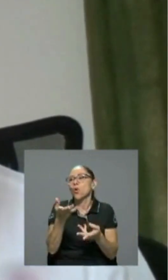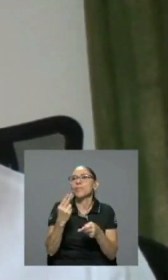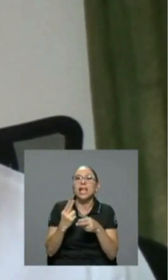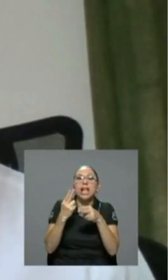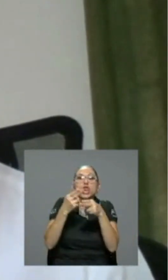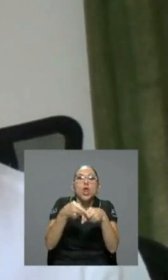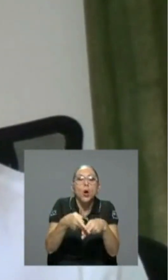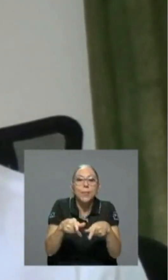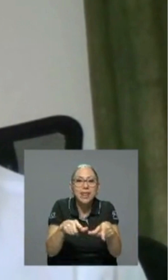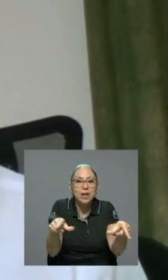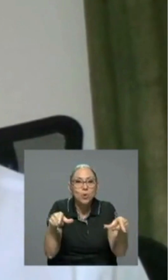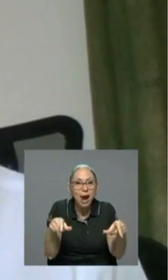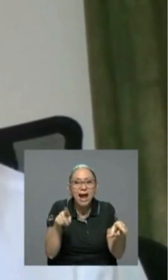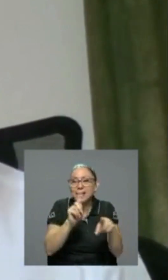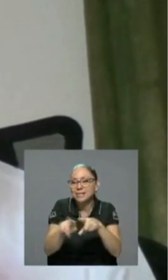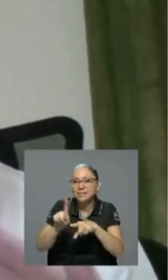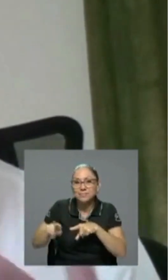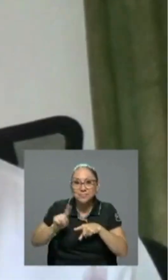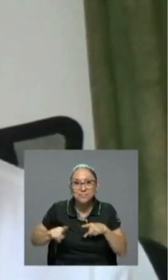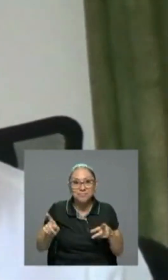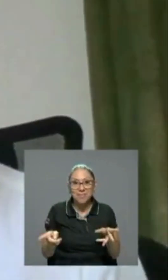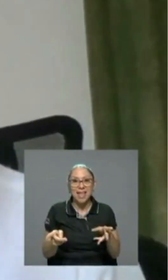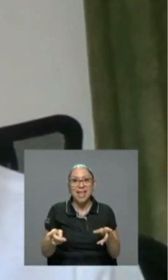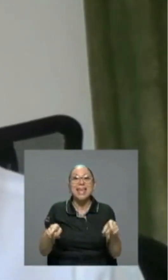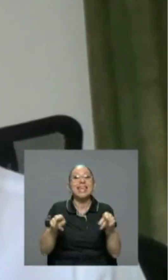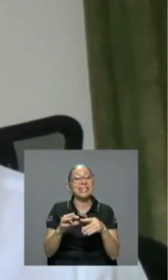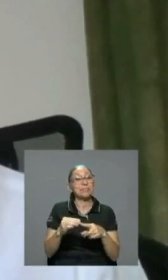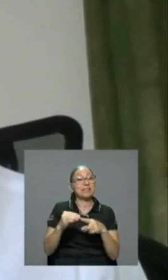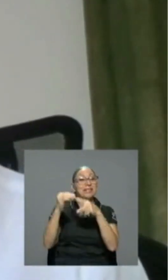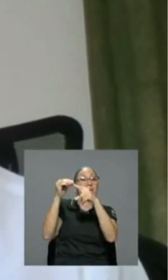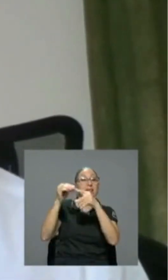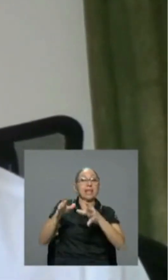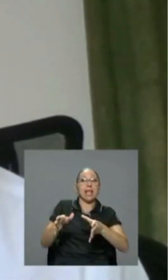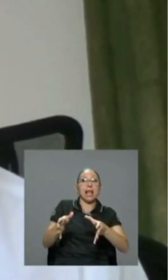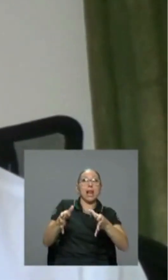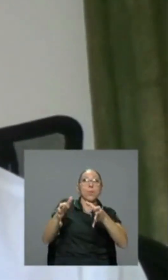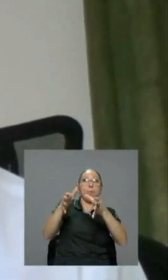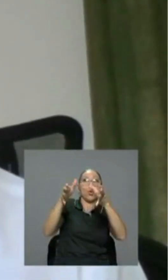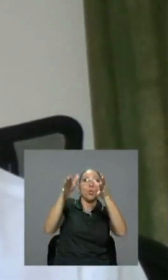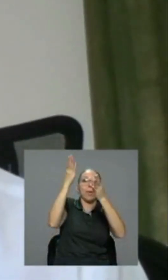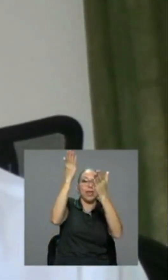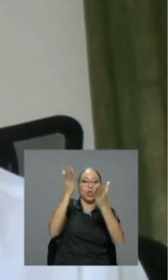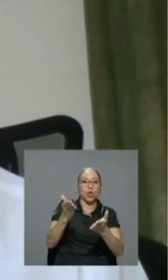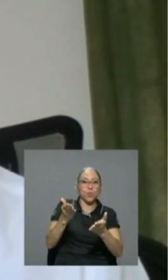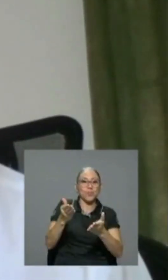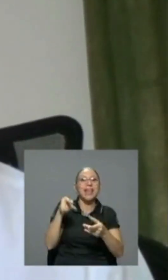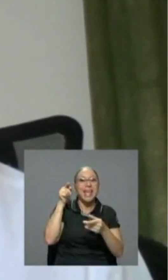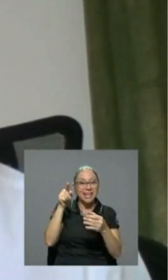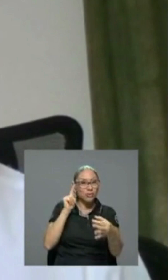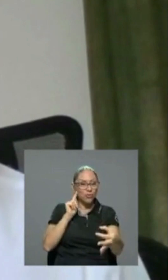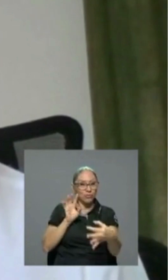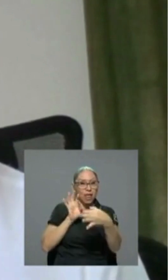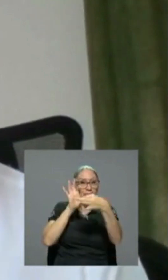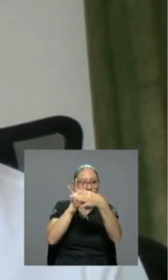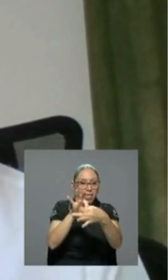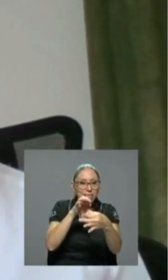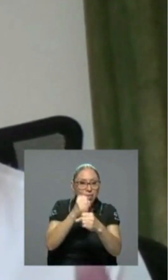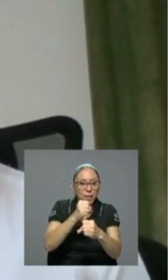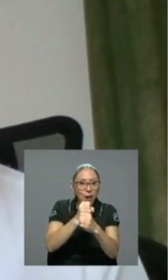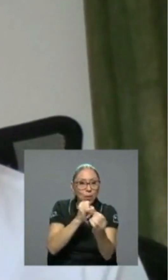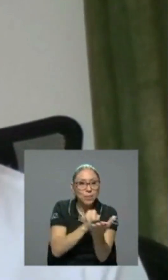otros aspectos. Entonces, y sobre todo el monumento, que es lo que me ha ocupado en este trabajo de investigación. Entonces,